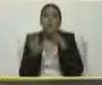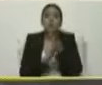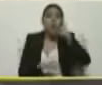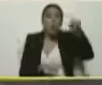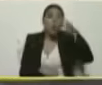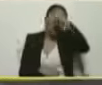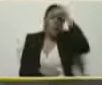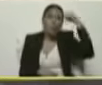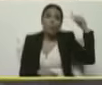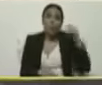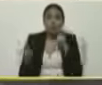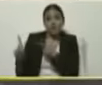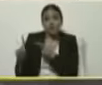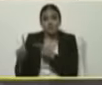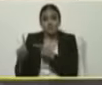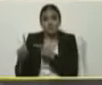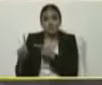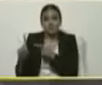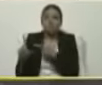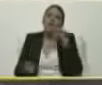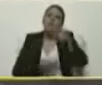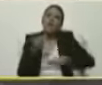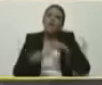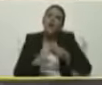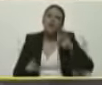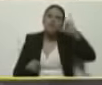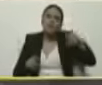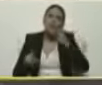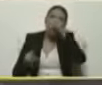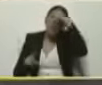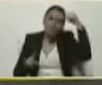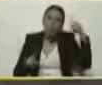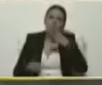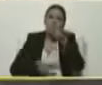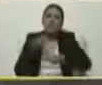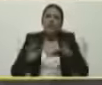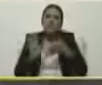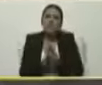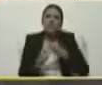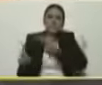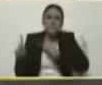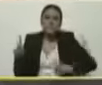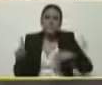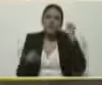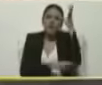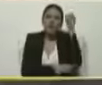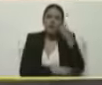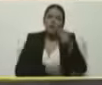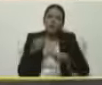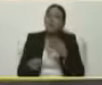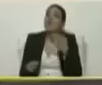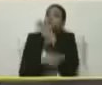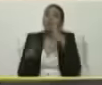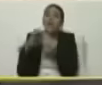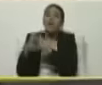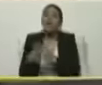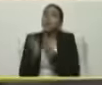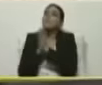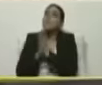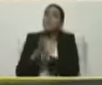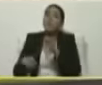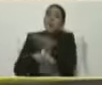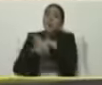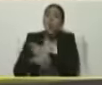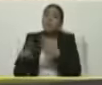Julio Borges. ¿Qué hizo Julio Borges? Lo primero, su primera acción como presidente de la Asamblea Nacional, ir a Estados Unidos a pedir al gobierno de